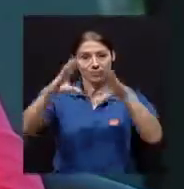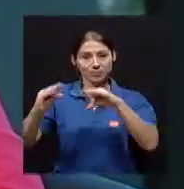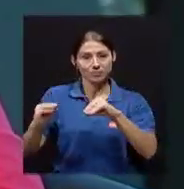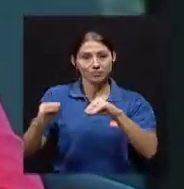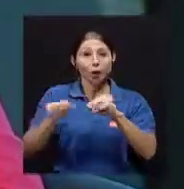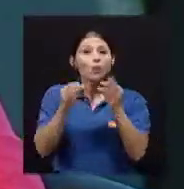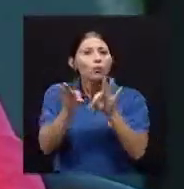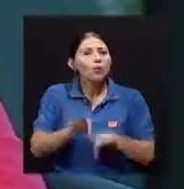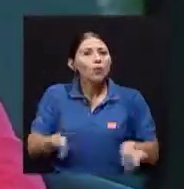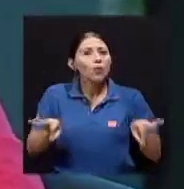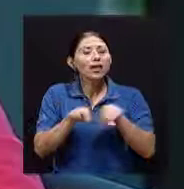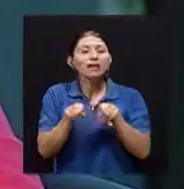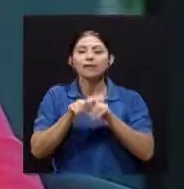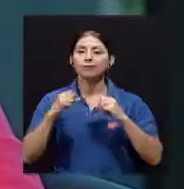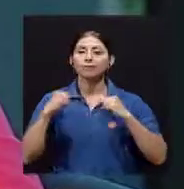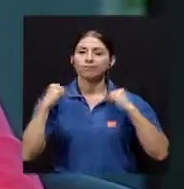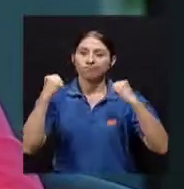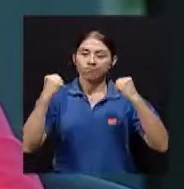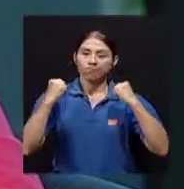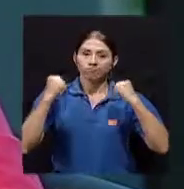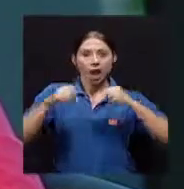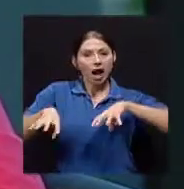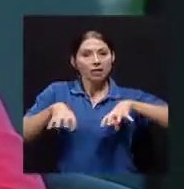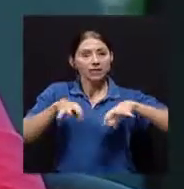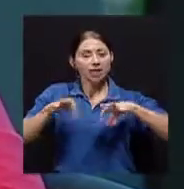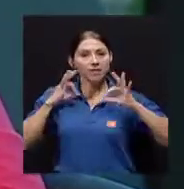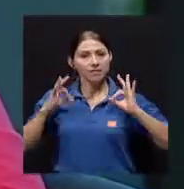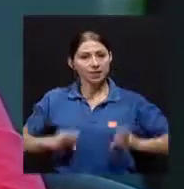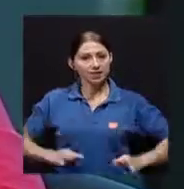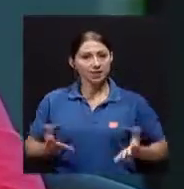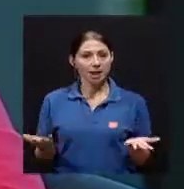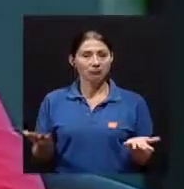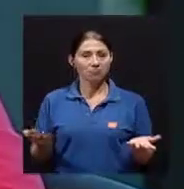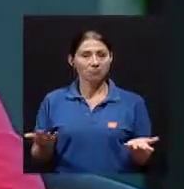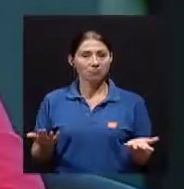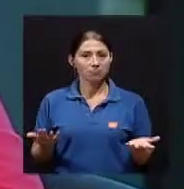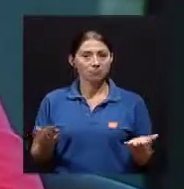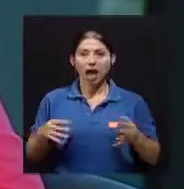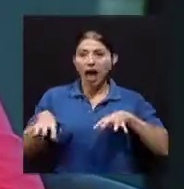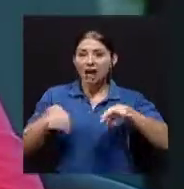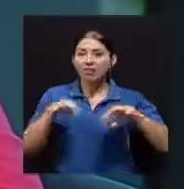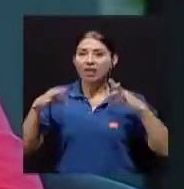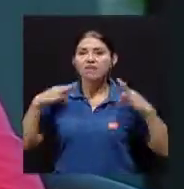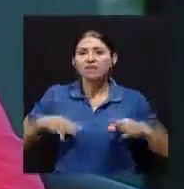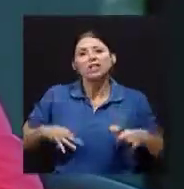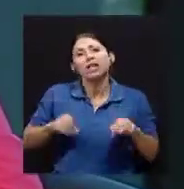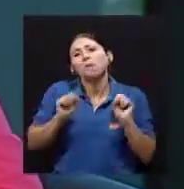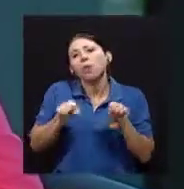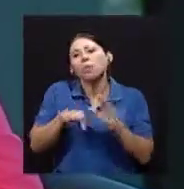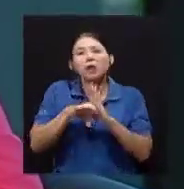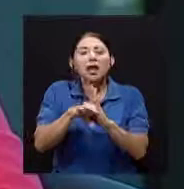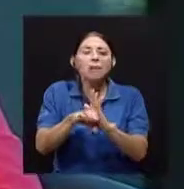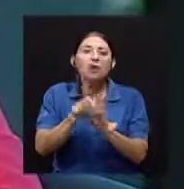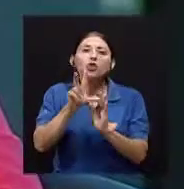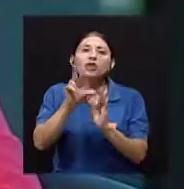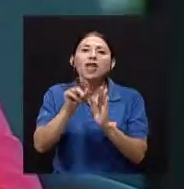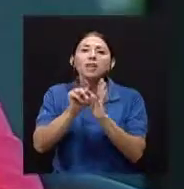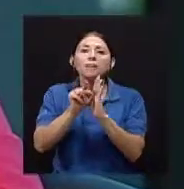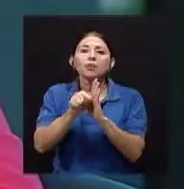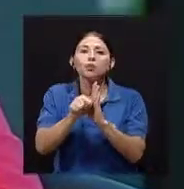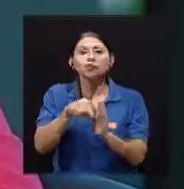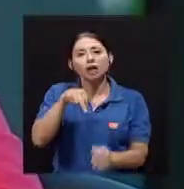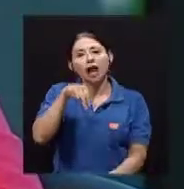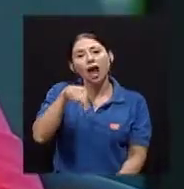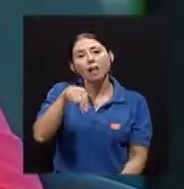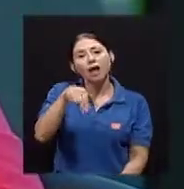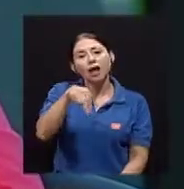muy importante hacer más actividad física, ¿verdad? Actividad física, por lo menos empezar como unos 30 minutos a caminar, si